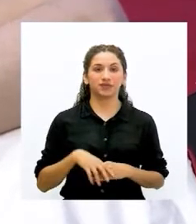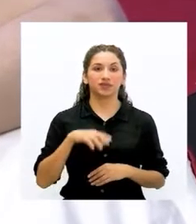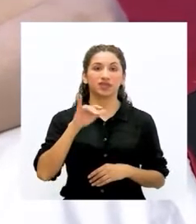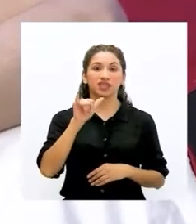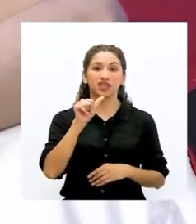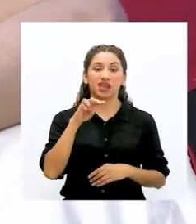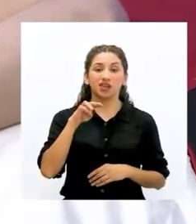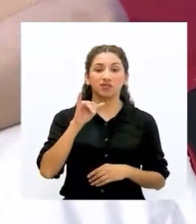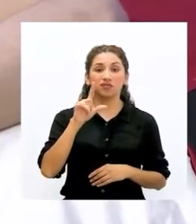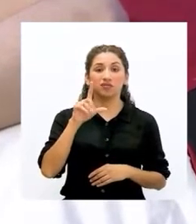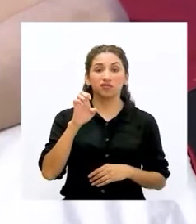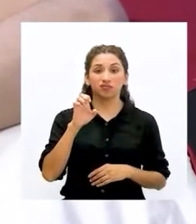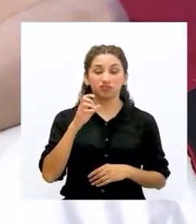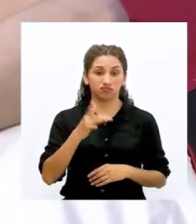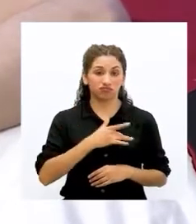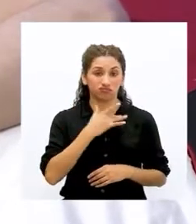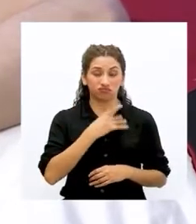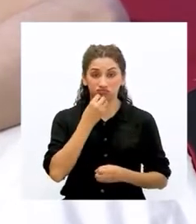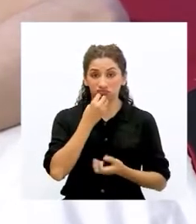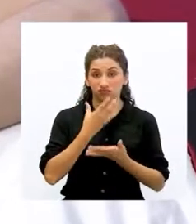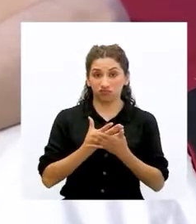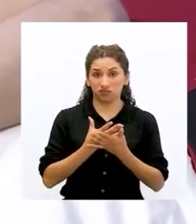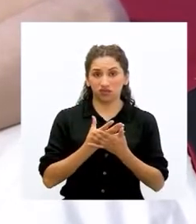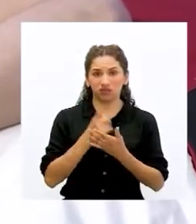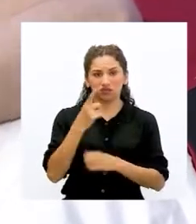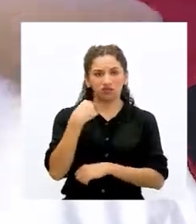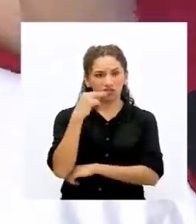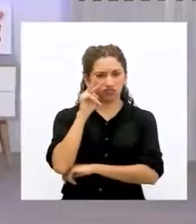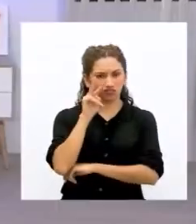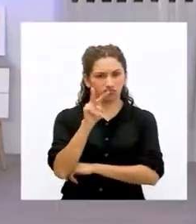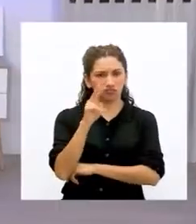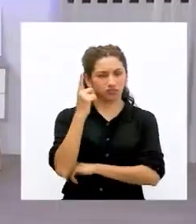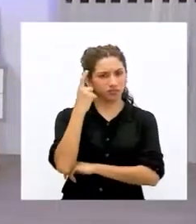Yamile, ¿estás bien? Te veo pensativa.